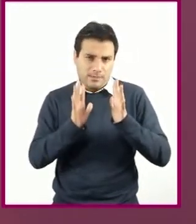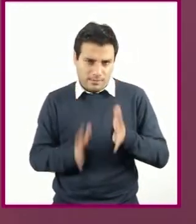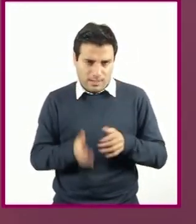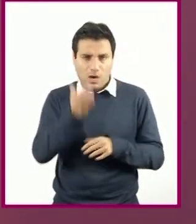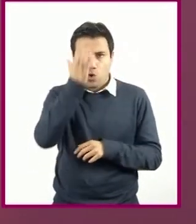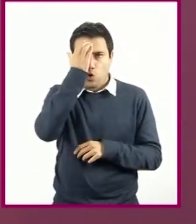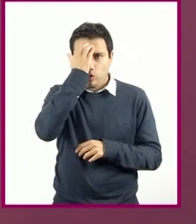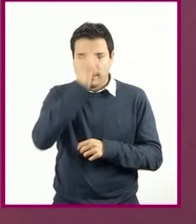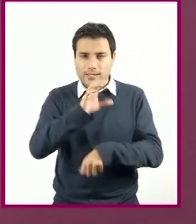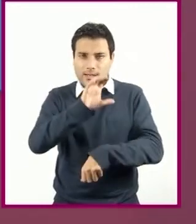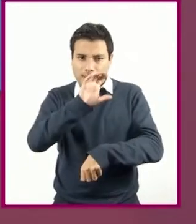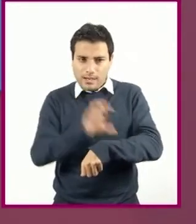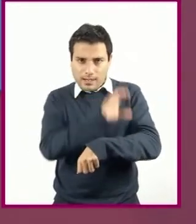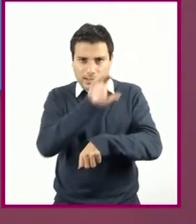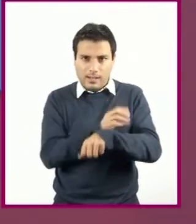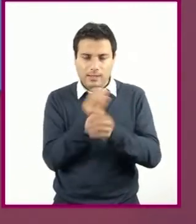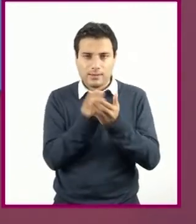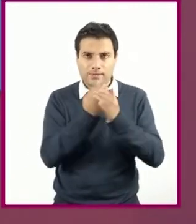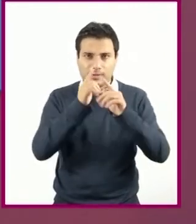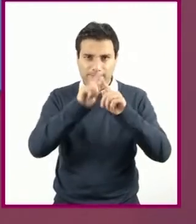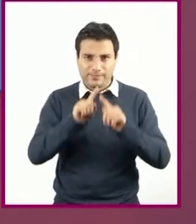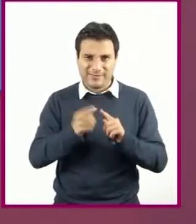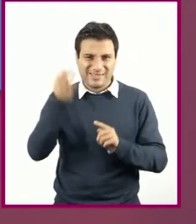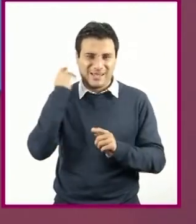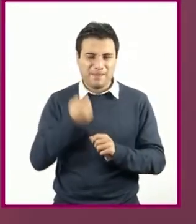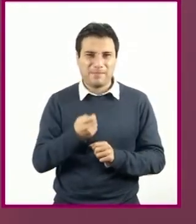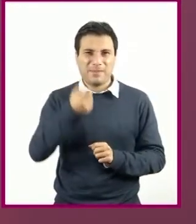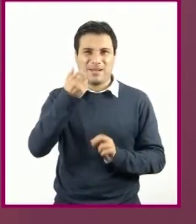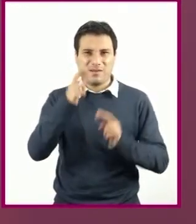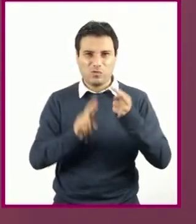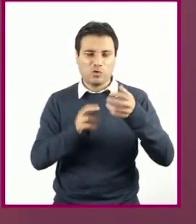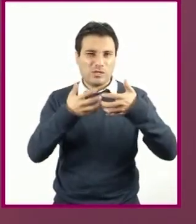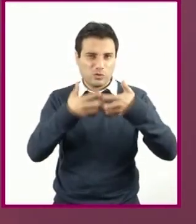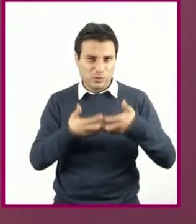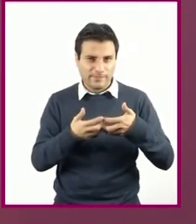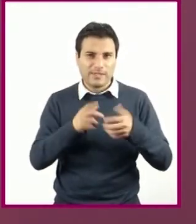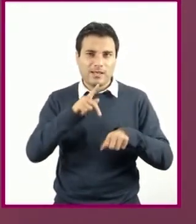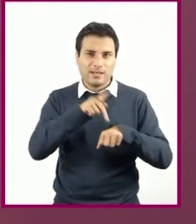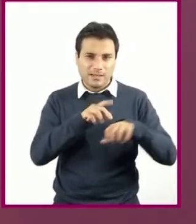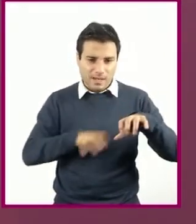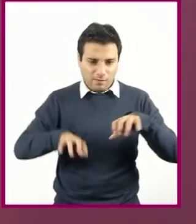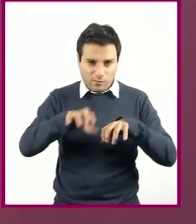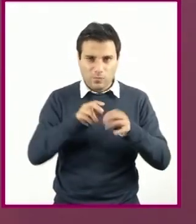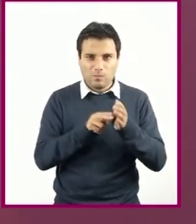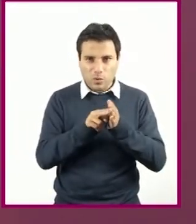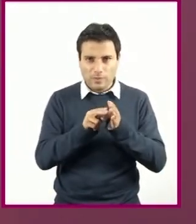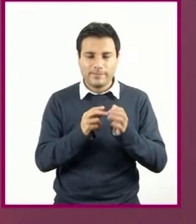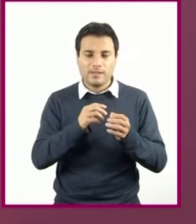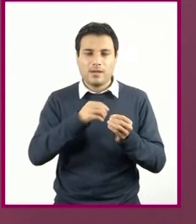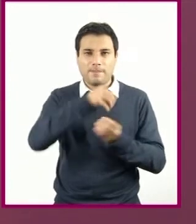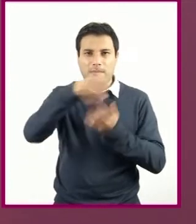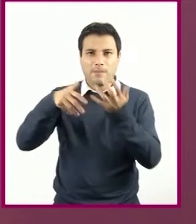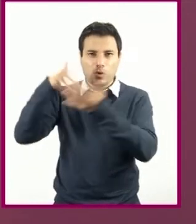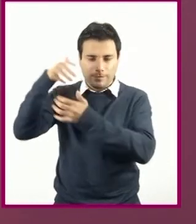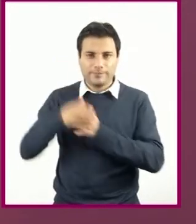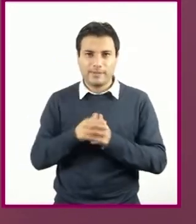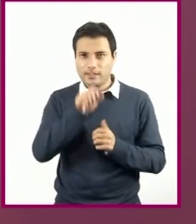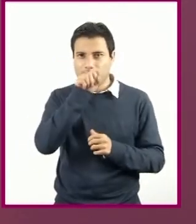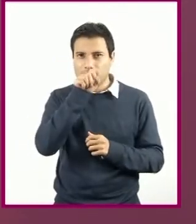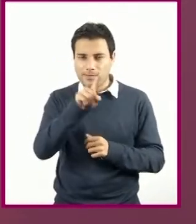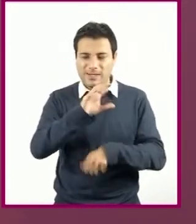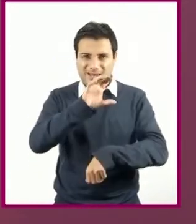las fuentes de energía de la primera revolución industrial, como el carbón, el vapor y la energía